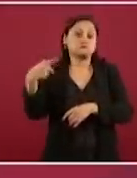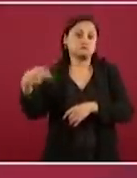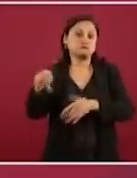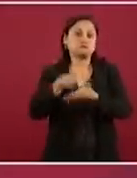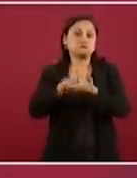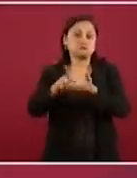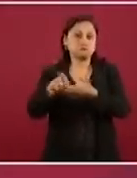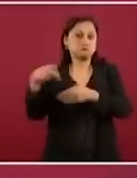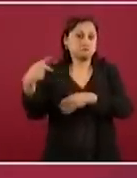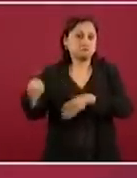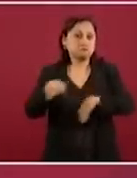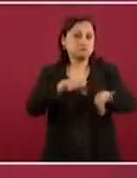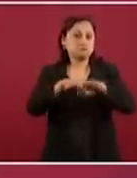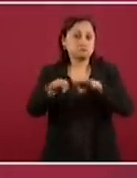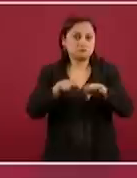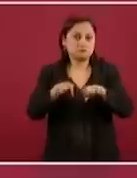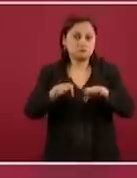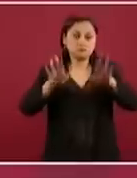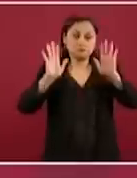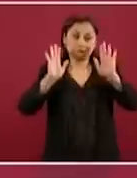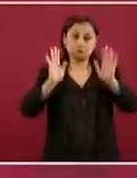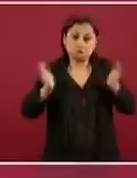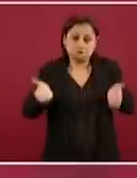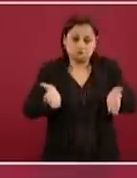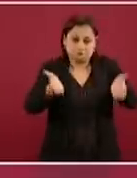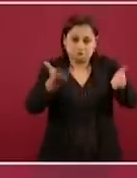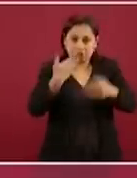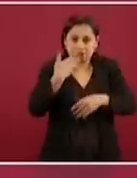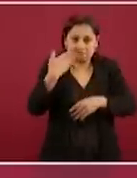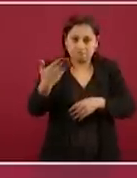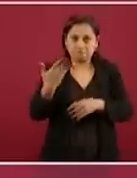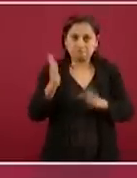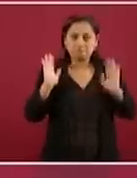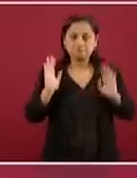adelante, en todos los casos.